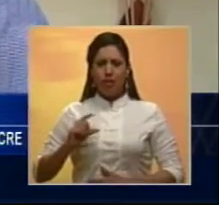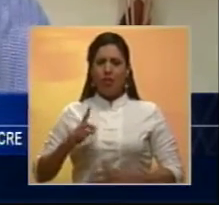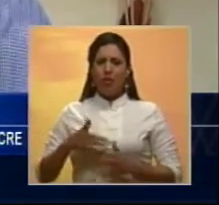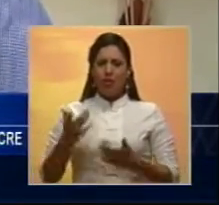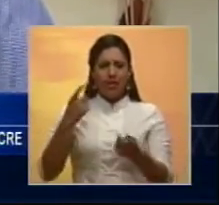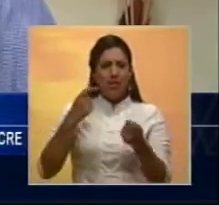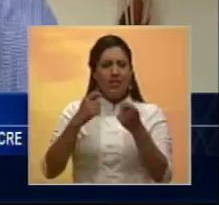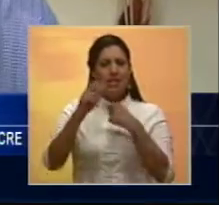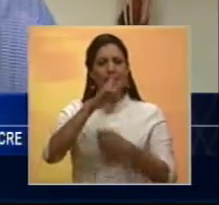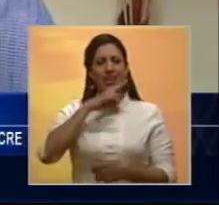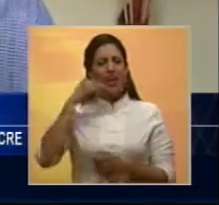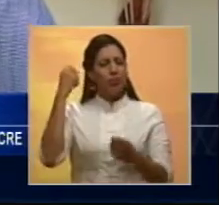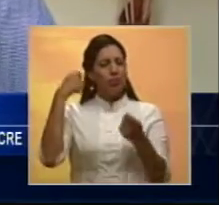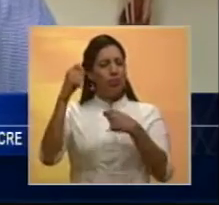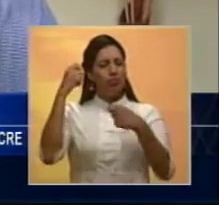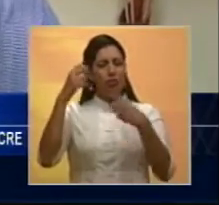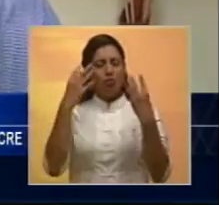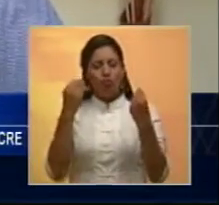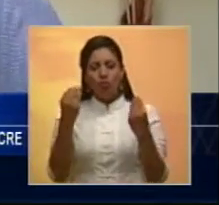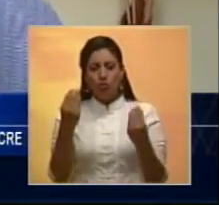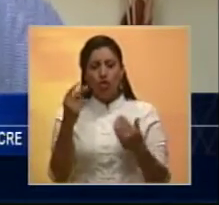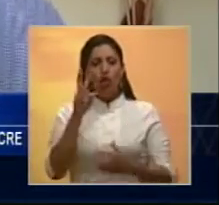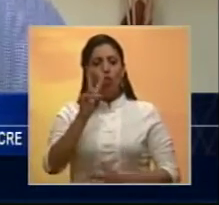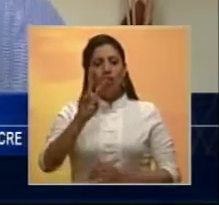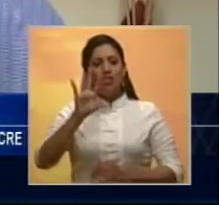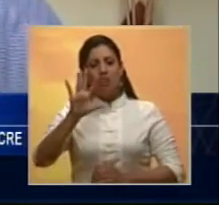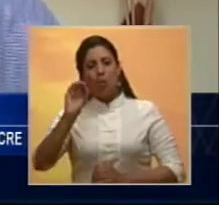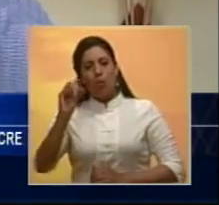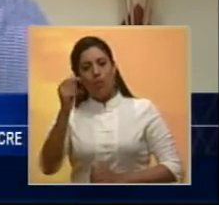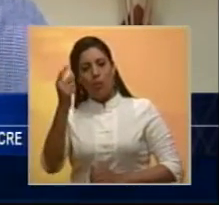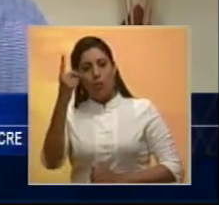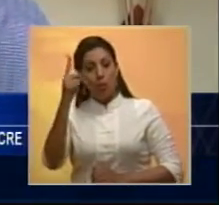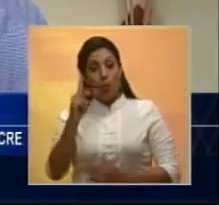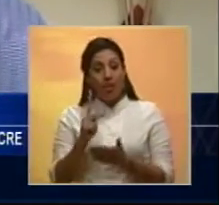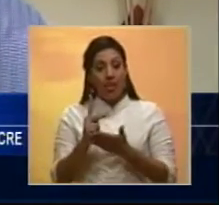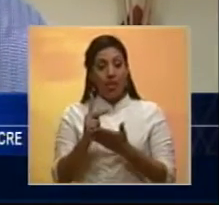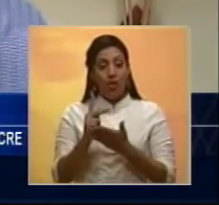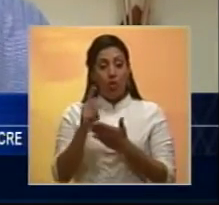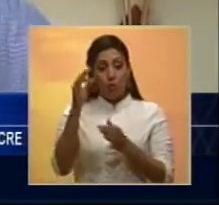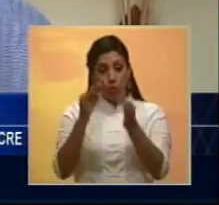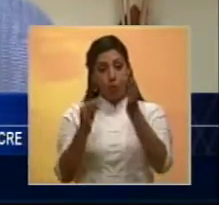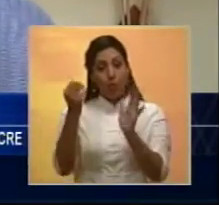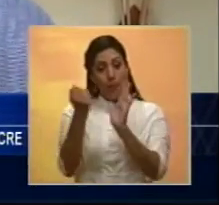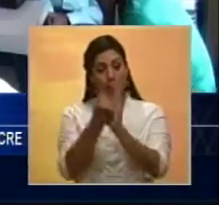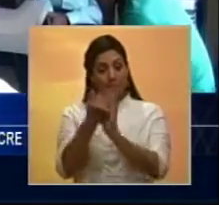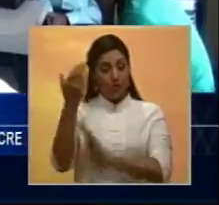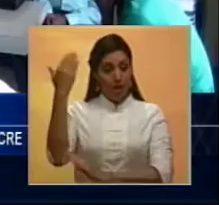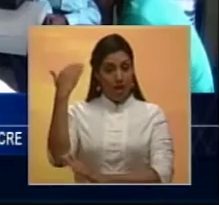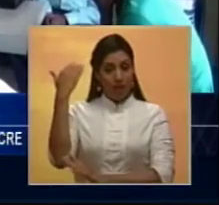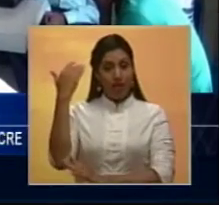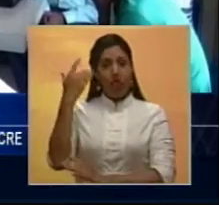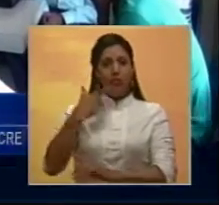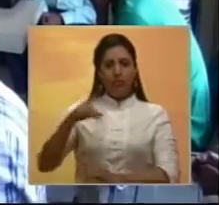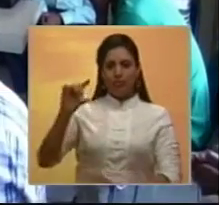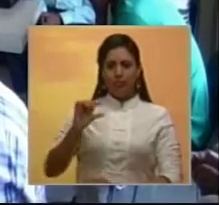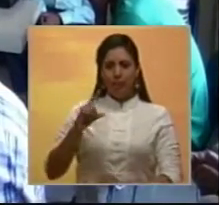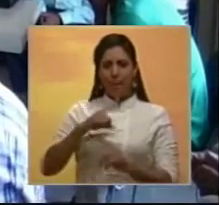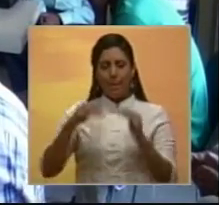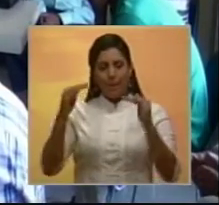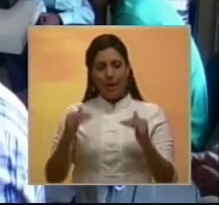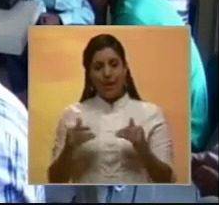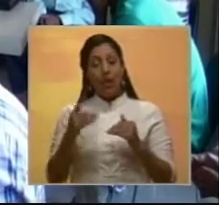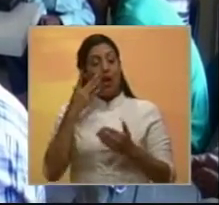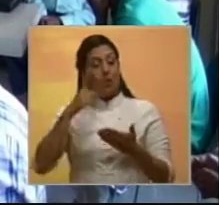se vendió azúcar a precio 250 bolívares al kilo, precio justo para aquel momento. Destacaron que de no